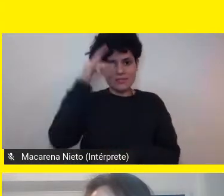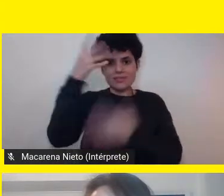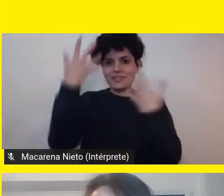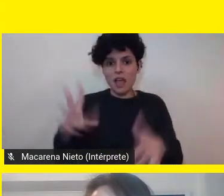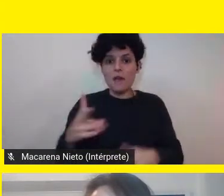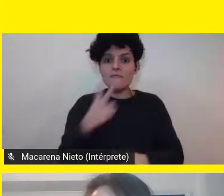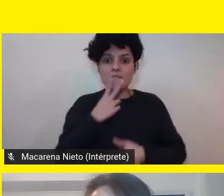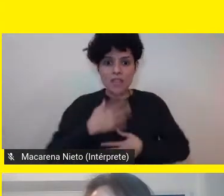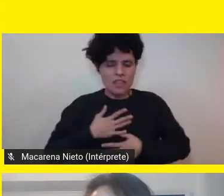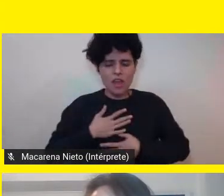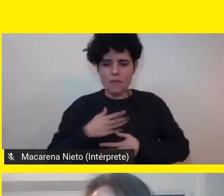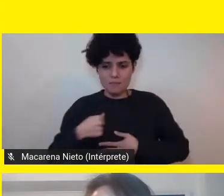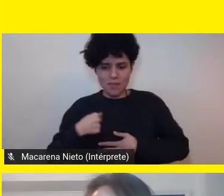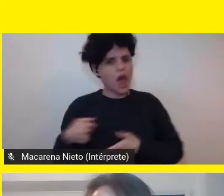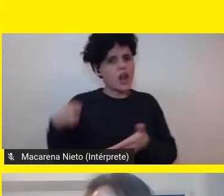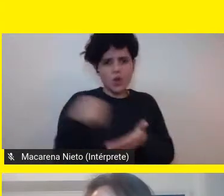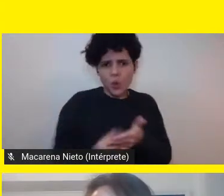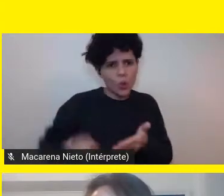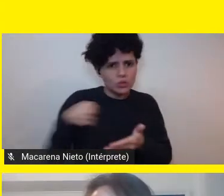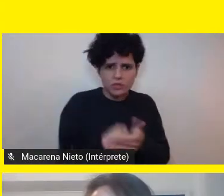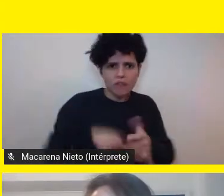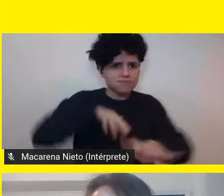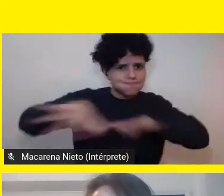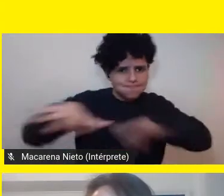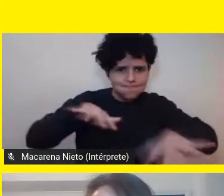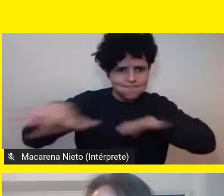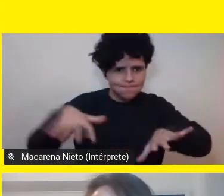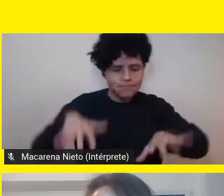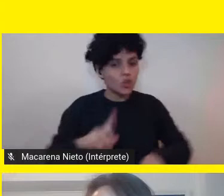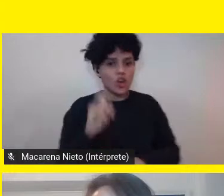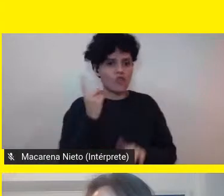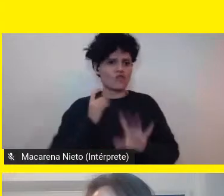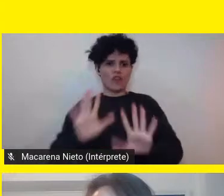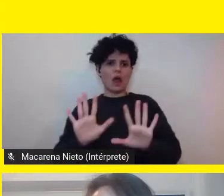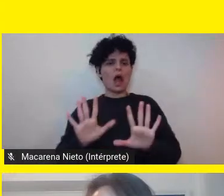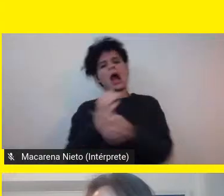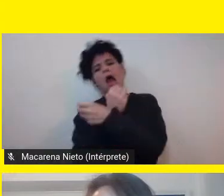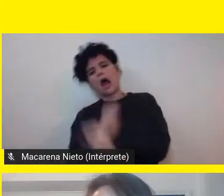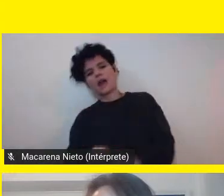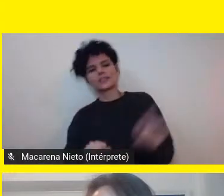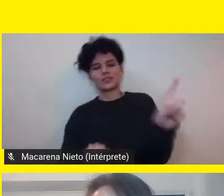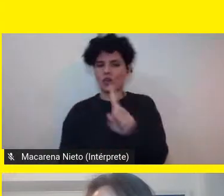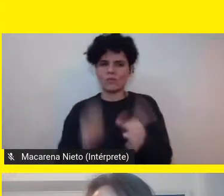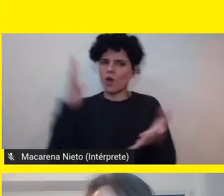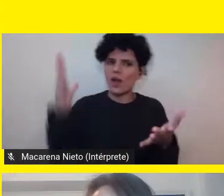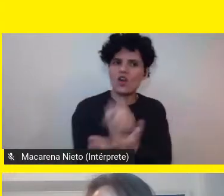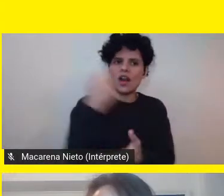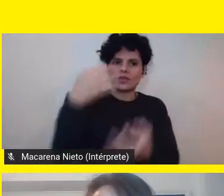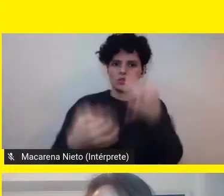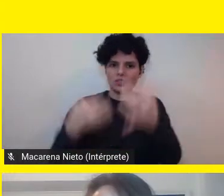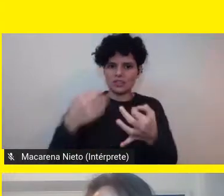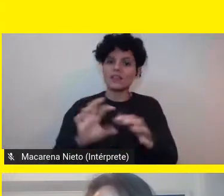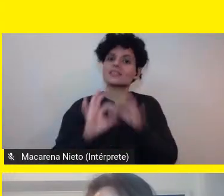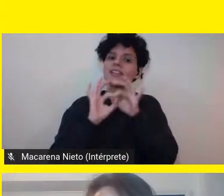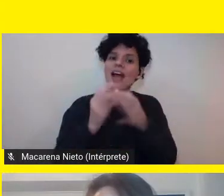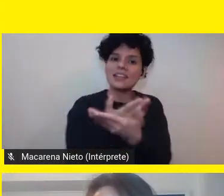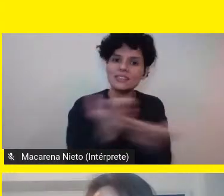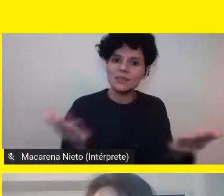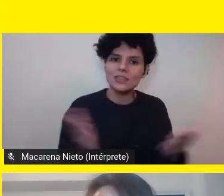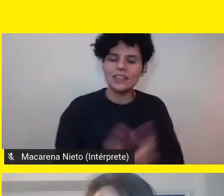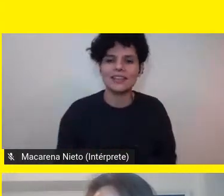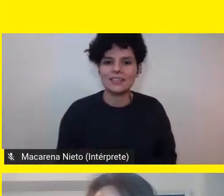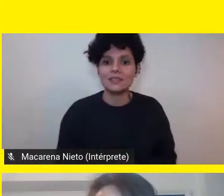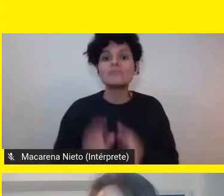es de lucha, es de activismo, y no voy a parar hasta tener justicia. Eso le quiero agradecer a todo el panel. Muchas gracias,